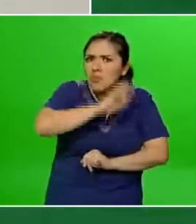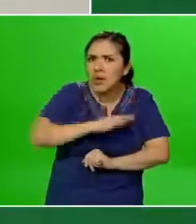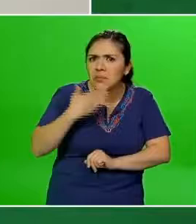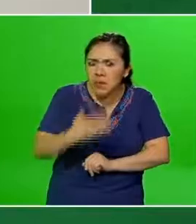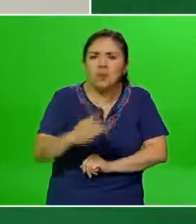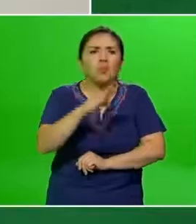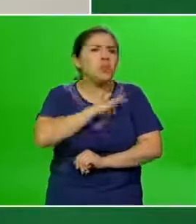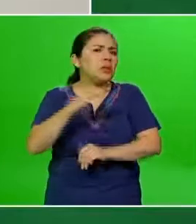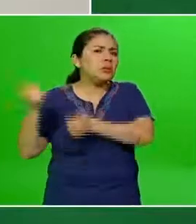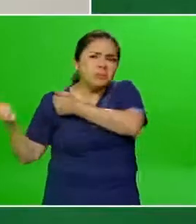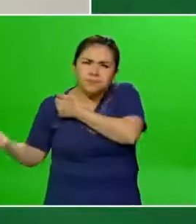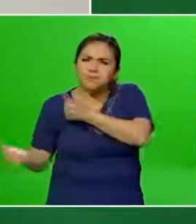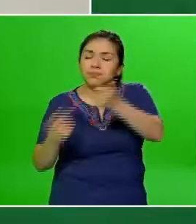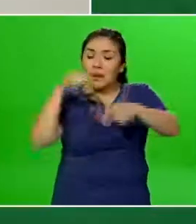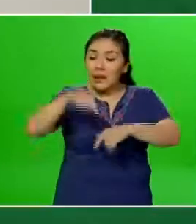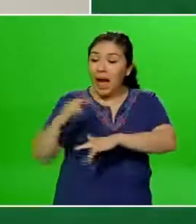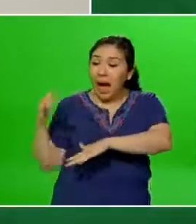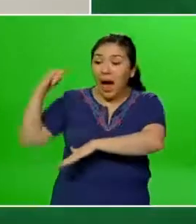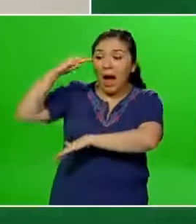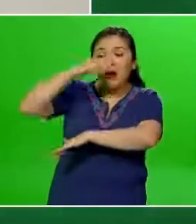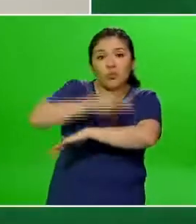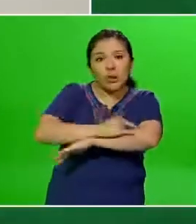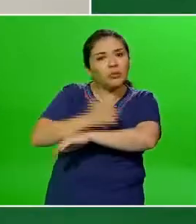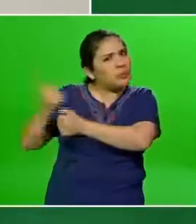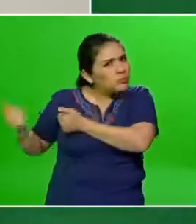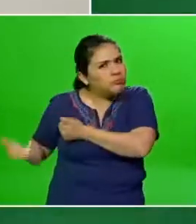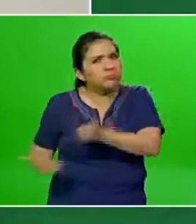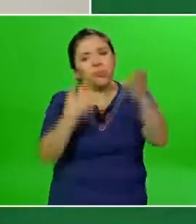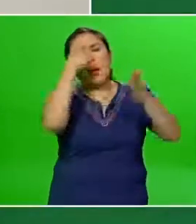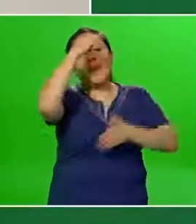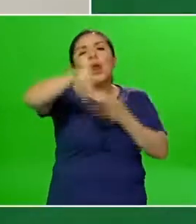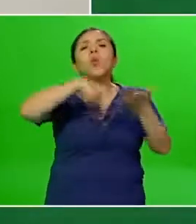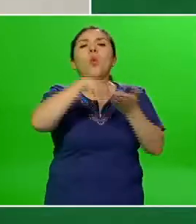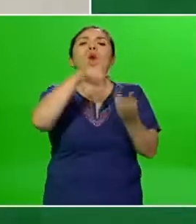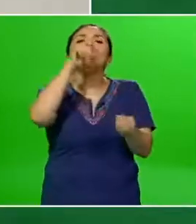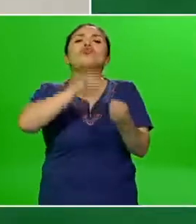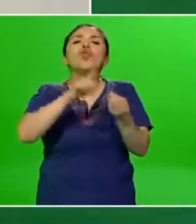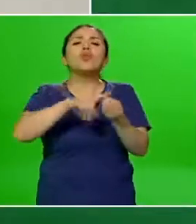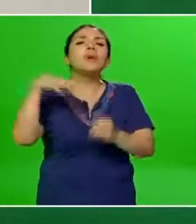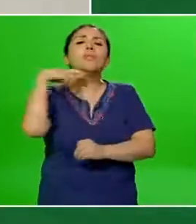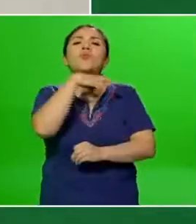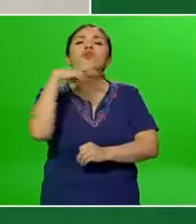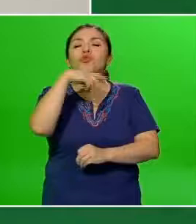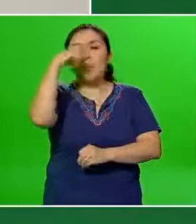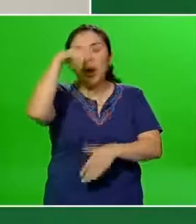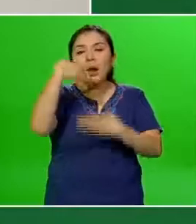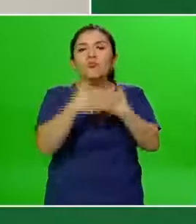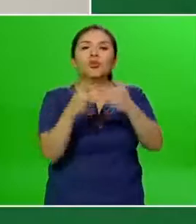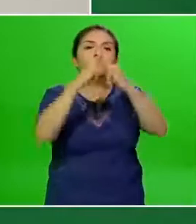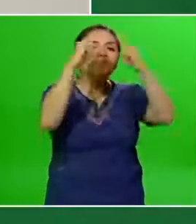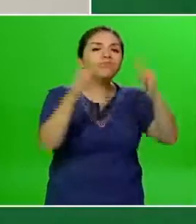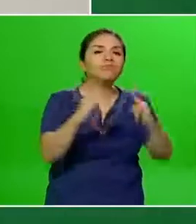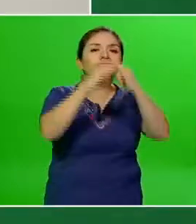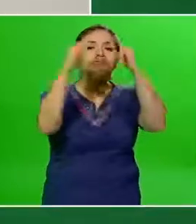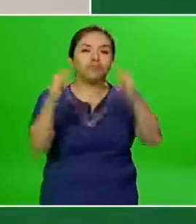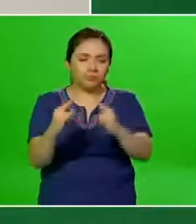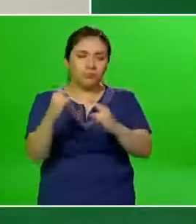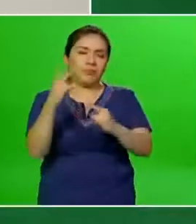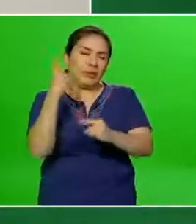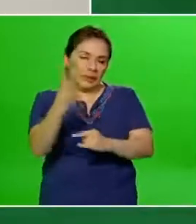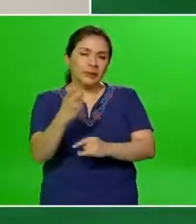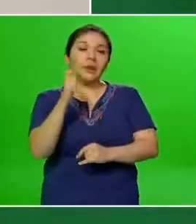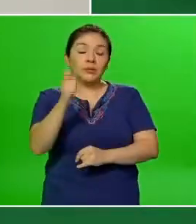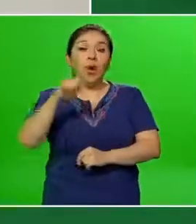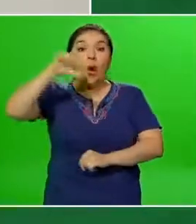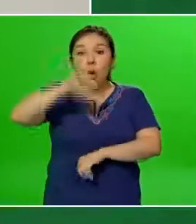envío directo desde el Aeropuerto Internacional de la Ciudad de México a los puntos de distribución en las regiones del país.